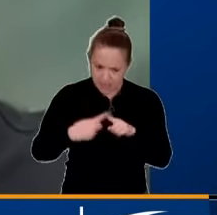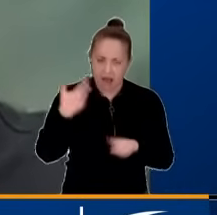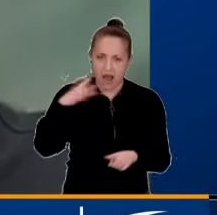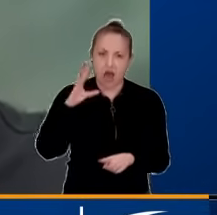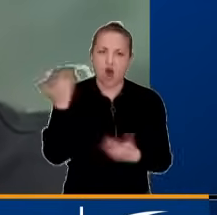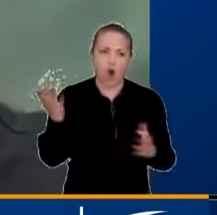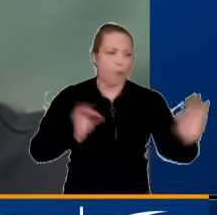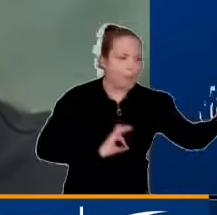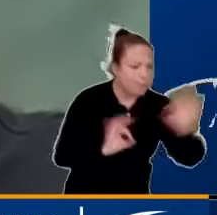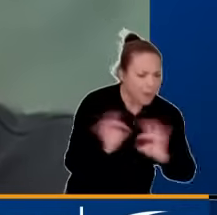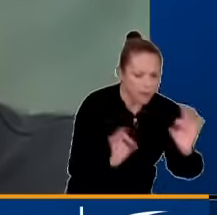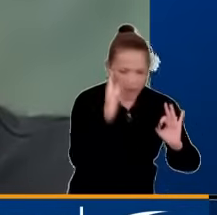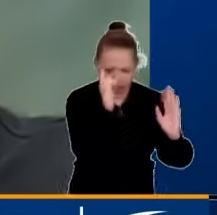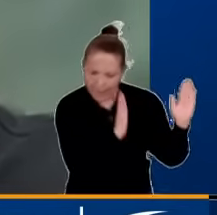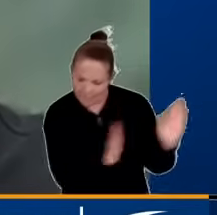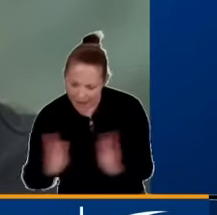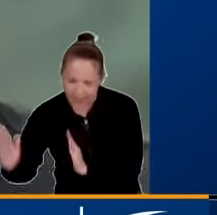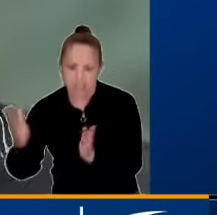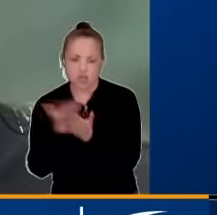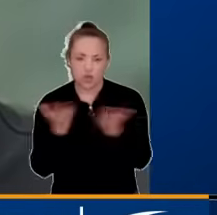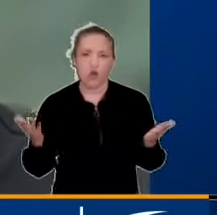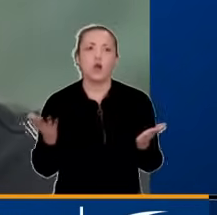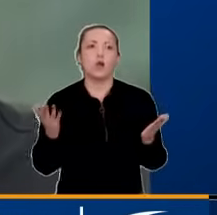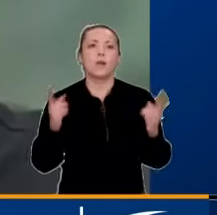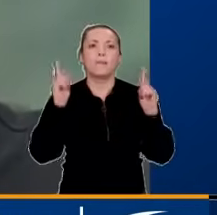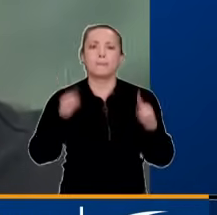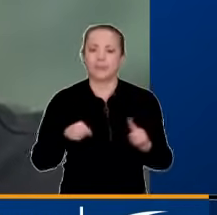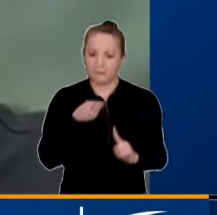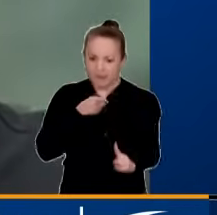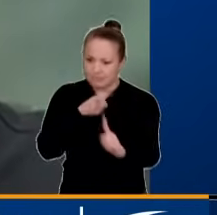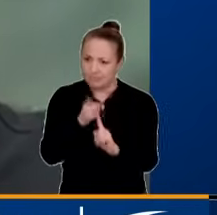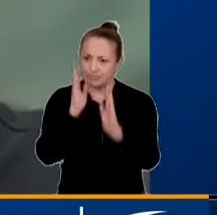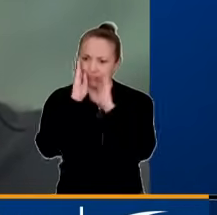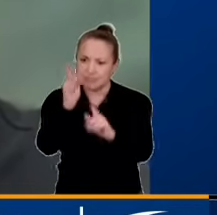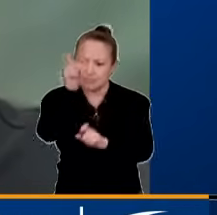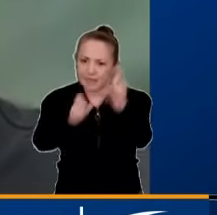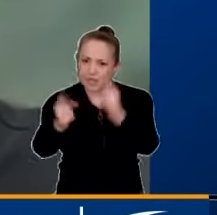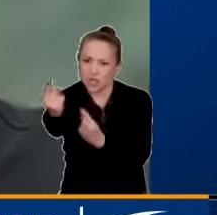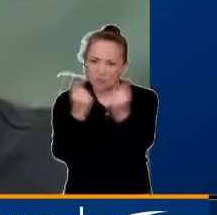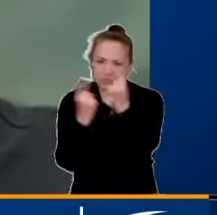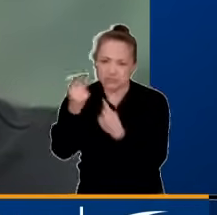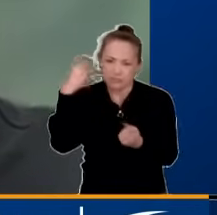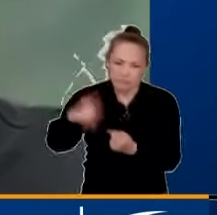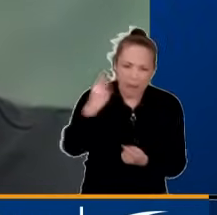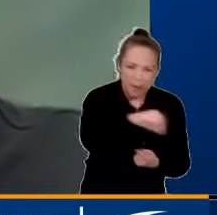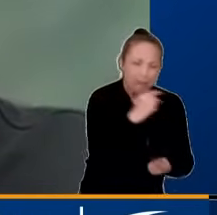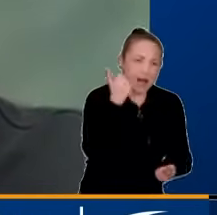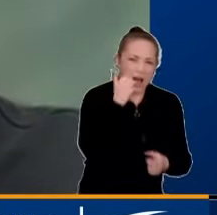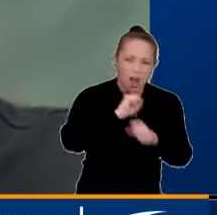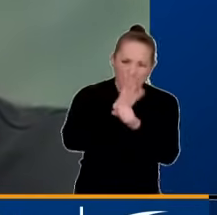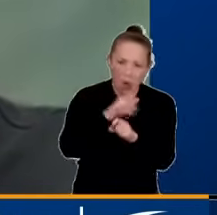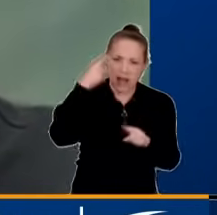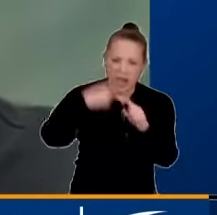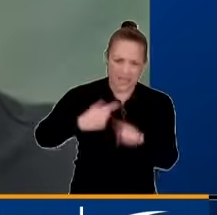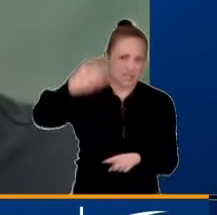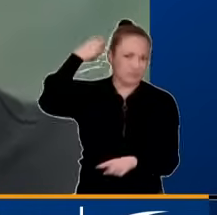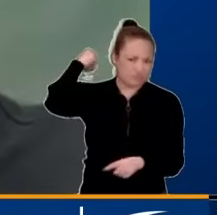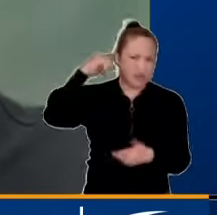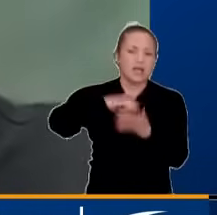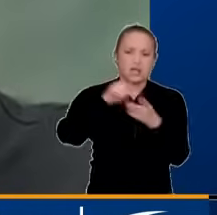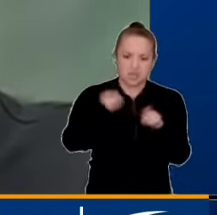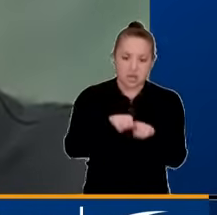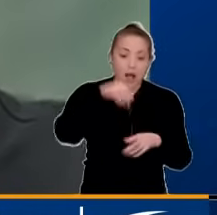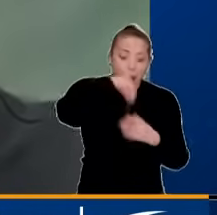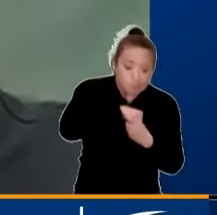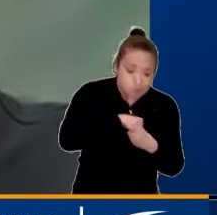organización, planeación, como la parte directa, que fue la atención de los pacientes, tanto en las UCI como por fuera de ellas,